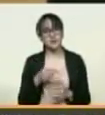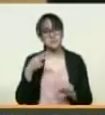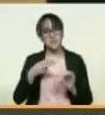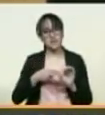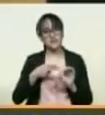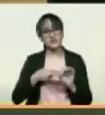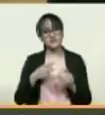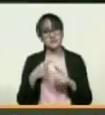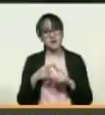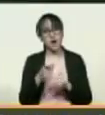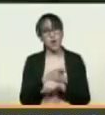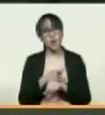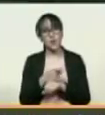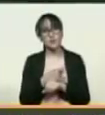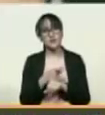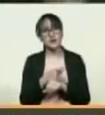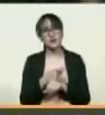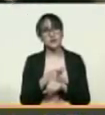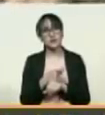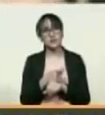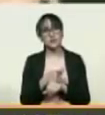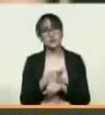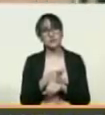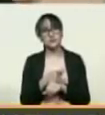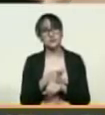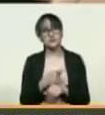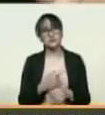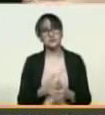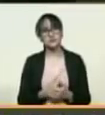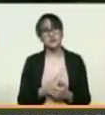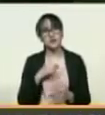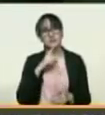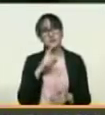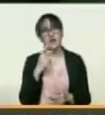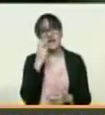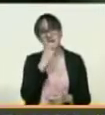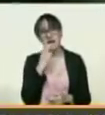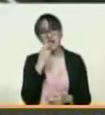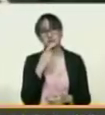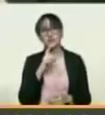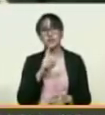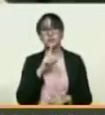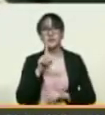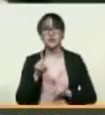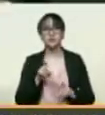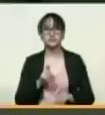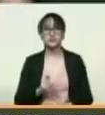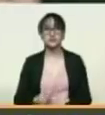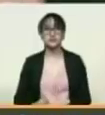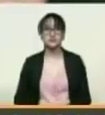y el gobierno en inglés, para ser más preciso.